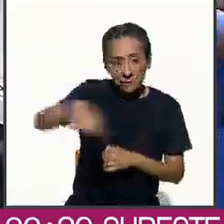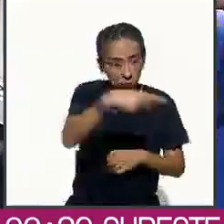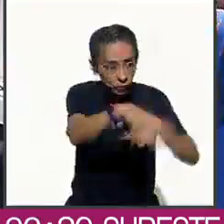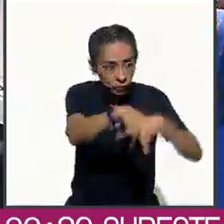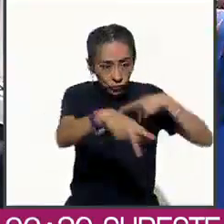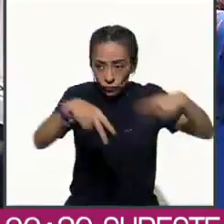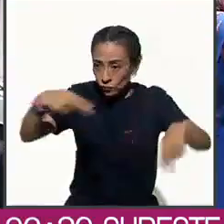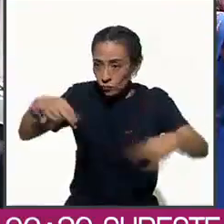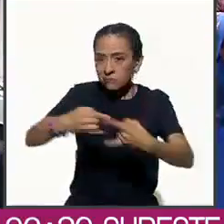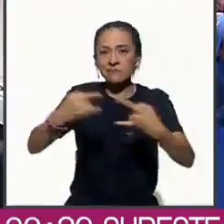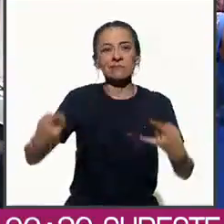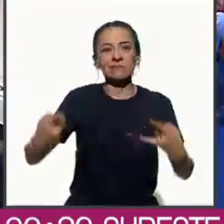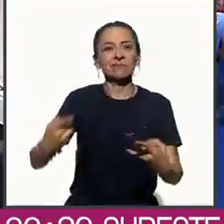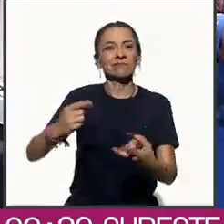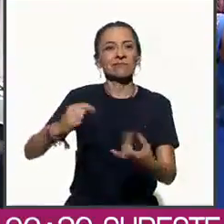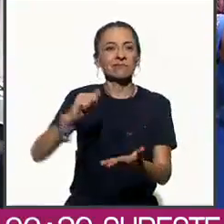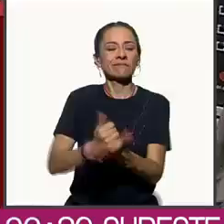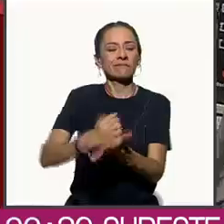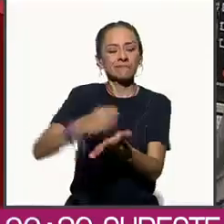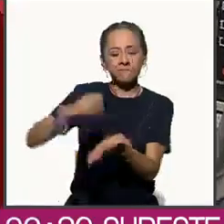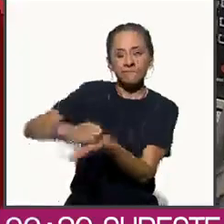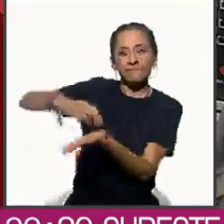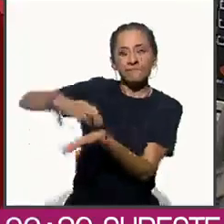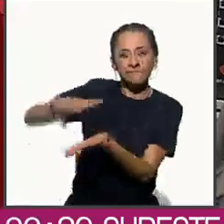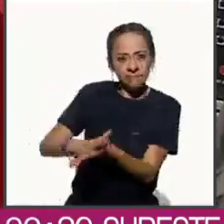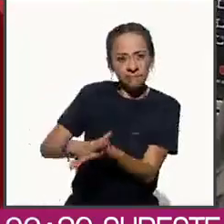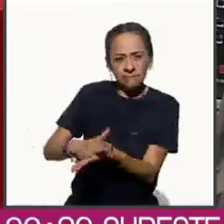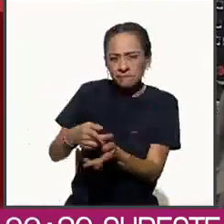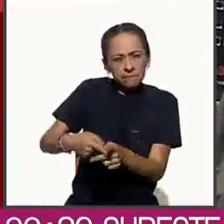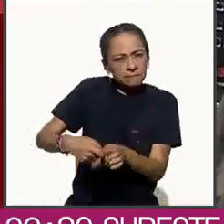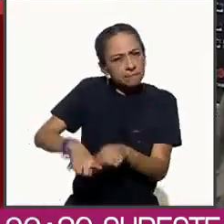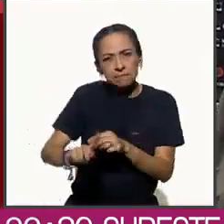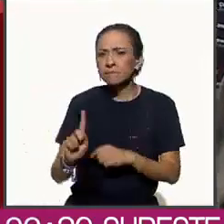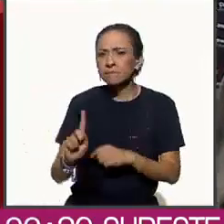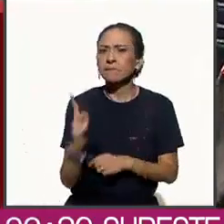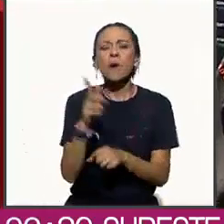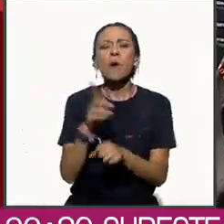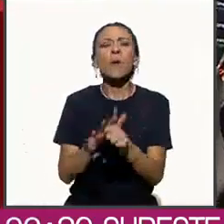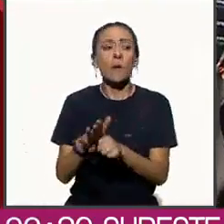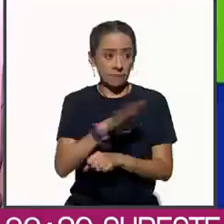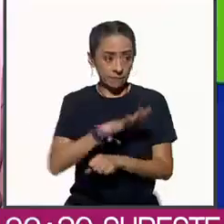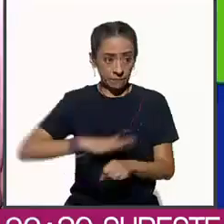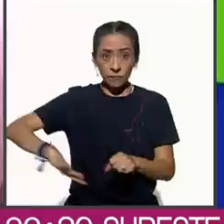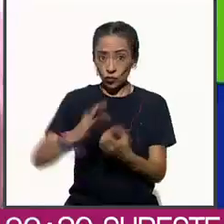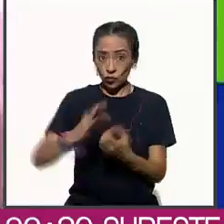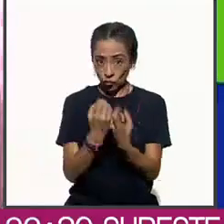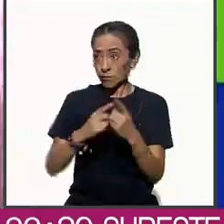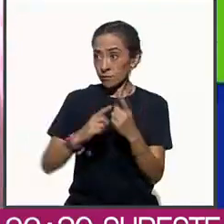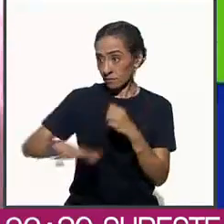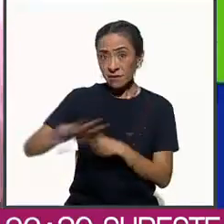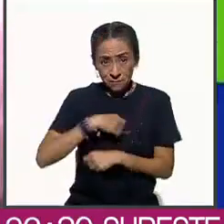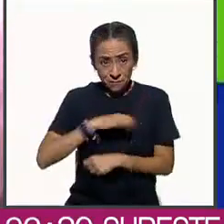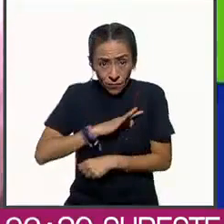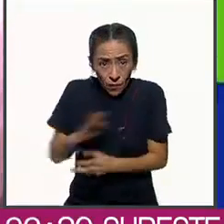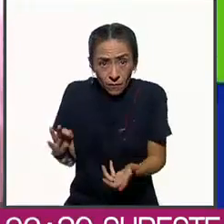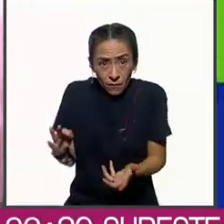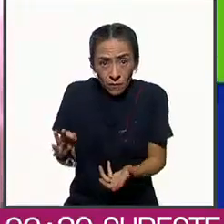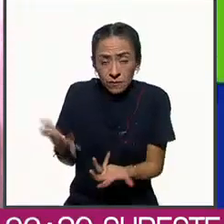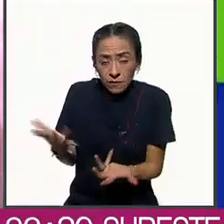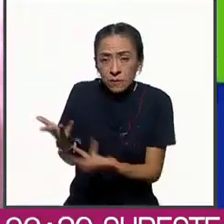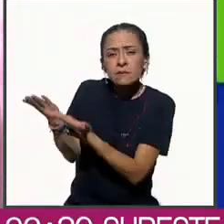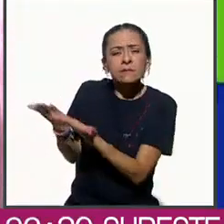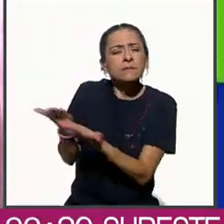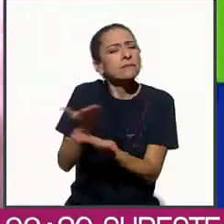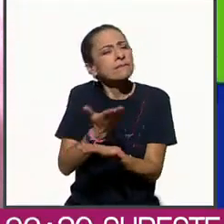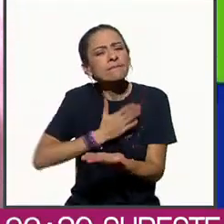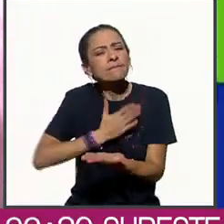partiendo de la necesidad de lo más básico que como sociedad podemos hacer. Respetar, solo